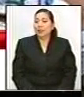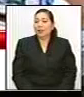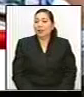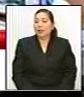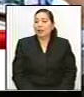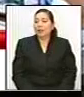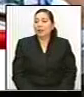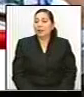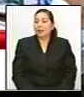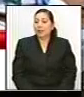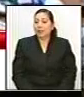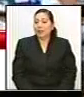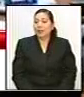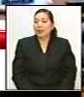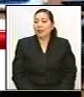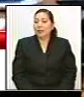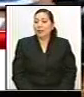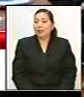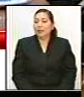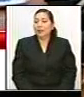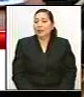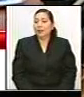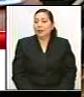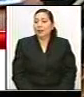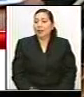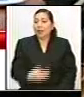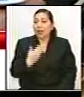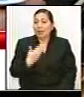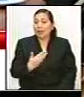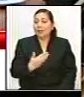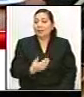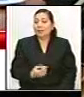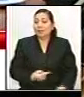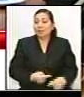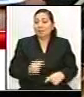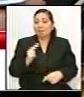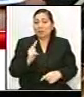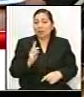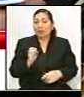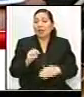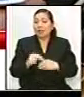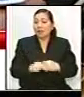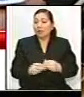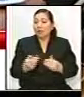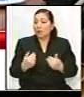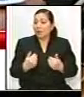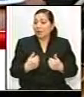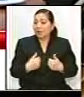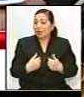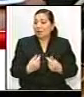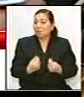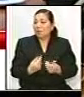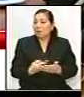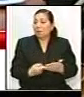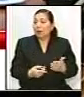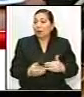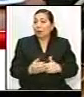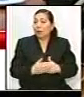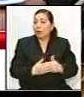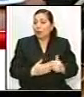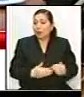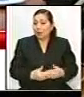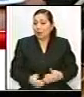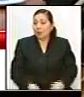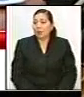¿Sí? Ahí, señores. Gracias. Bienes Nacionales dijo, ustedes, señores, no tienen dinero para que puedan conseguir